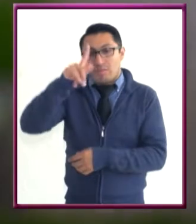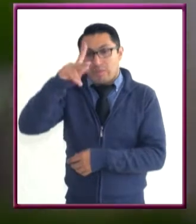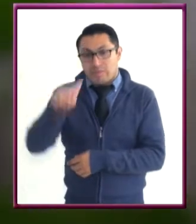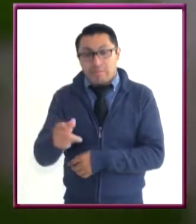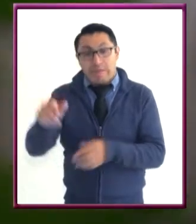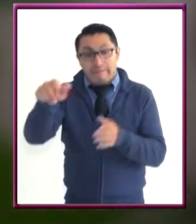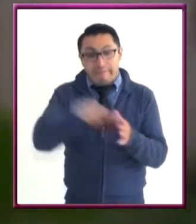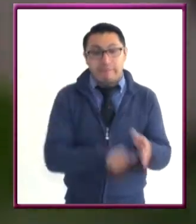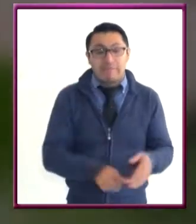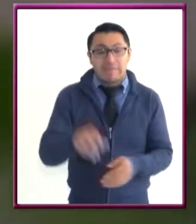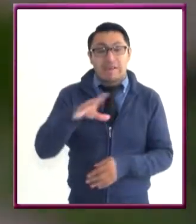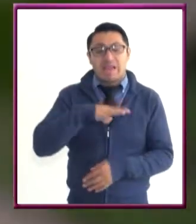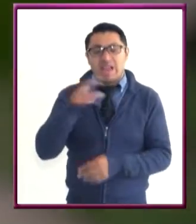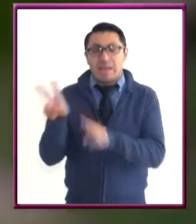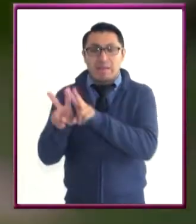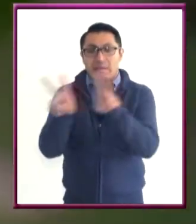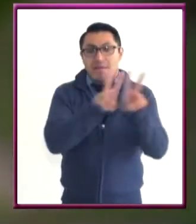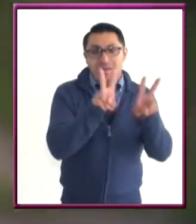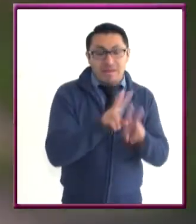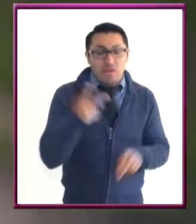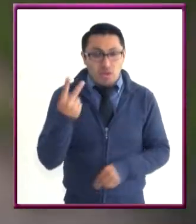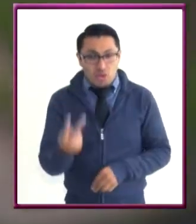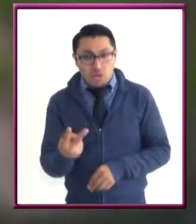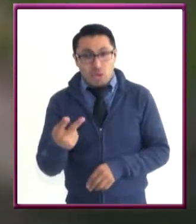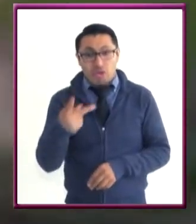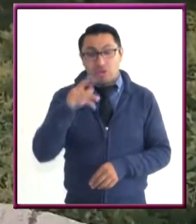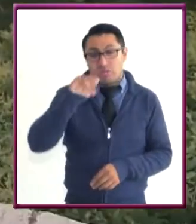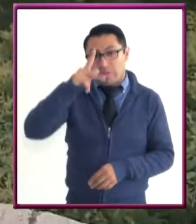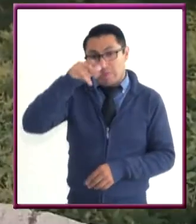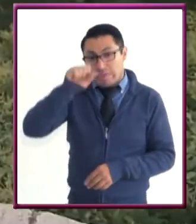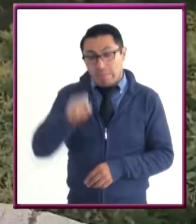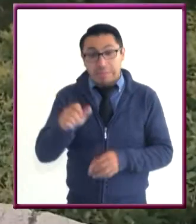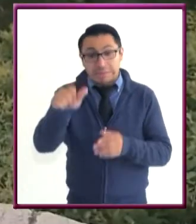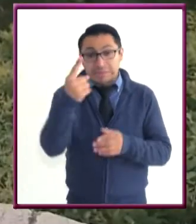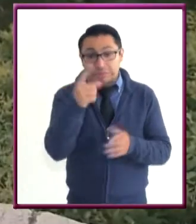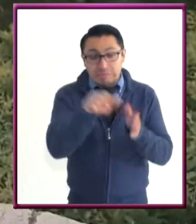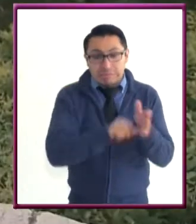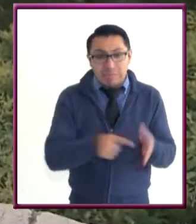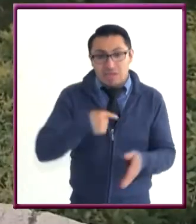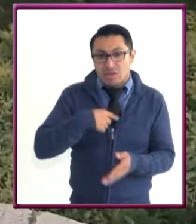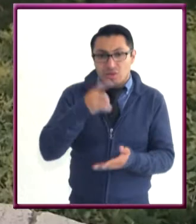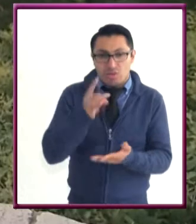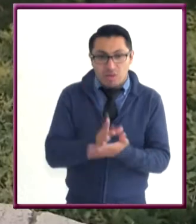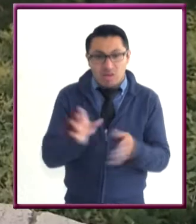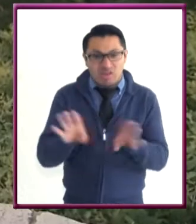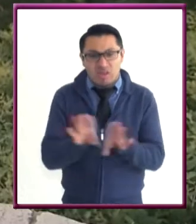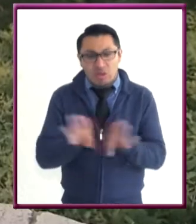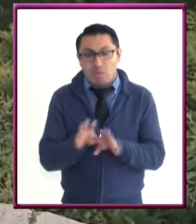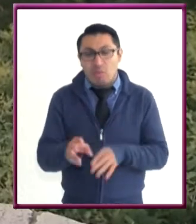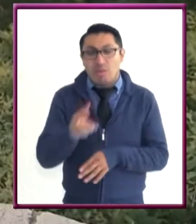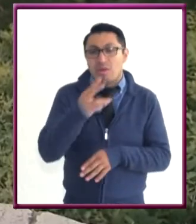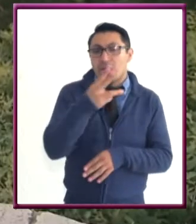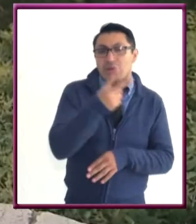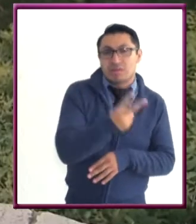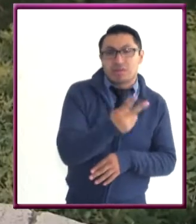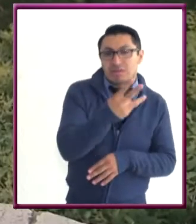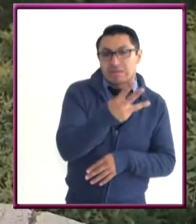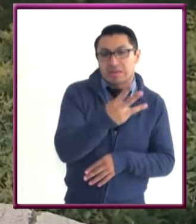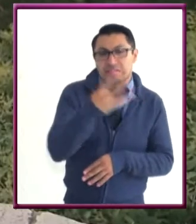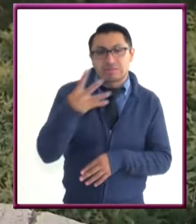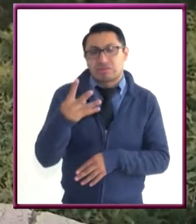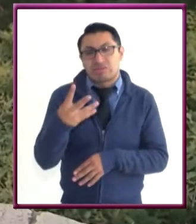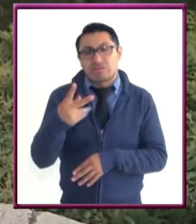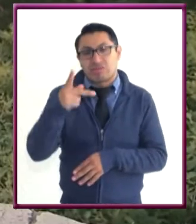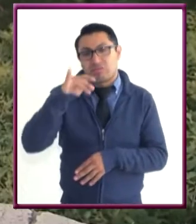mes. E incluso a mis vecinos, hay unos vecinos que les dan 2 pipas por mes. Yo nada más ocupo, se puede decir que 3, 4 pipas